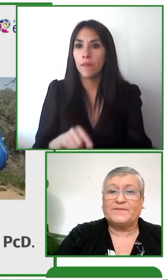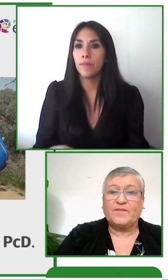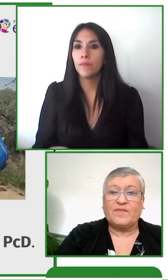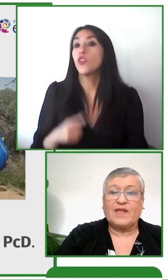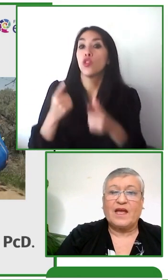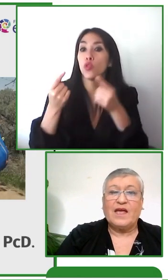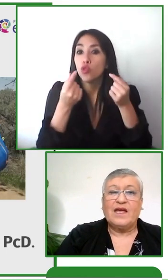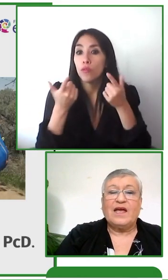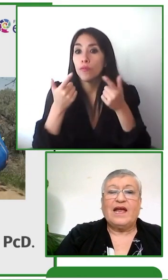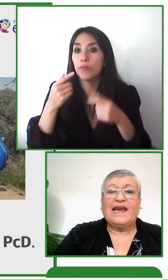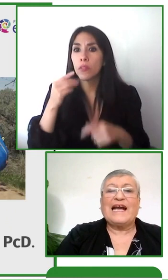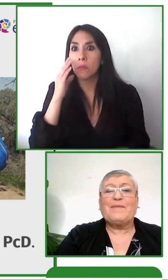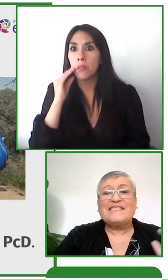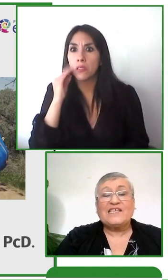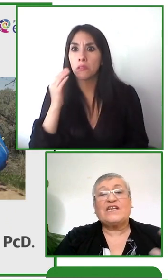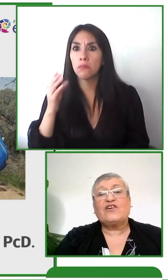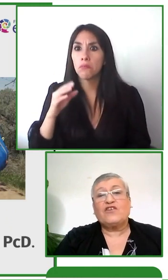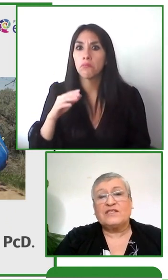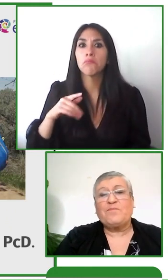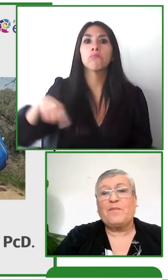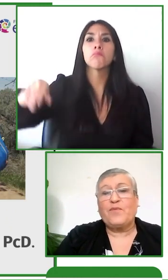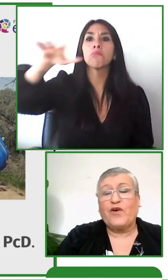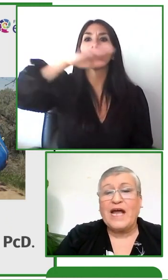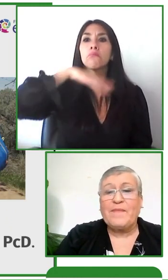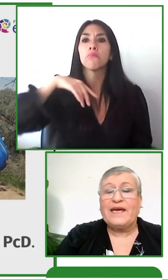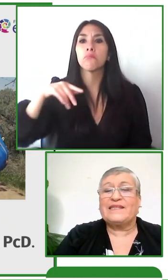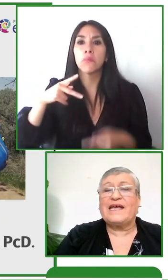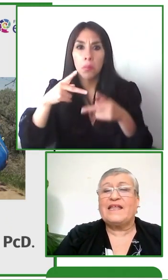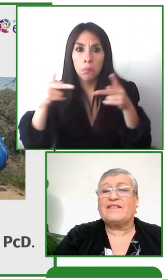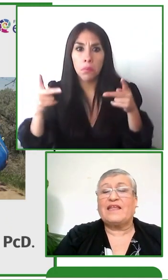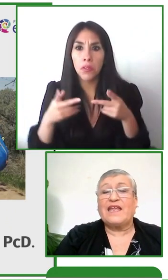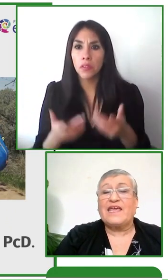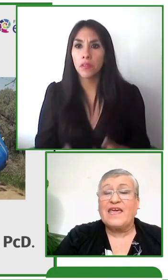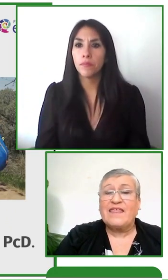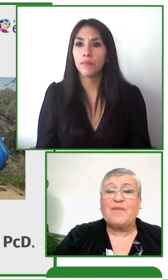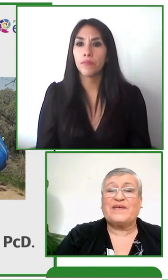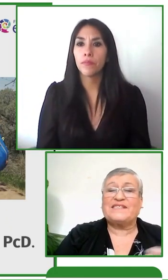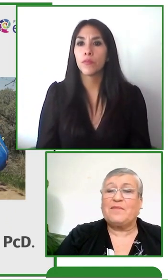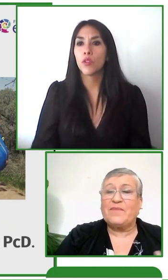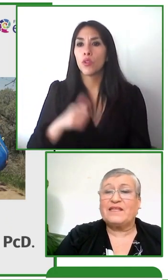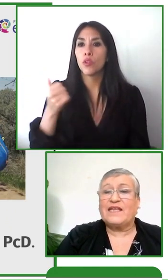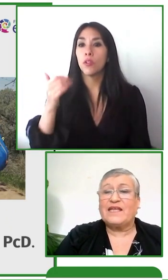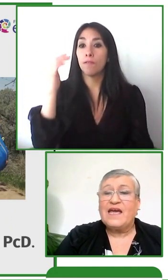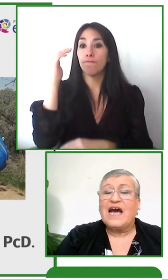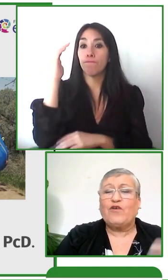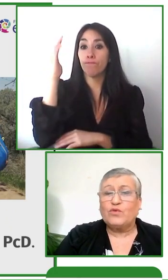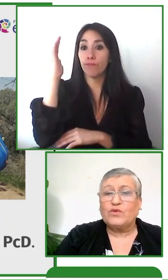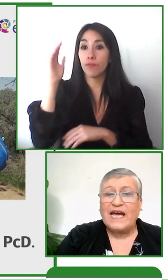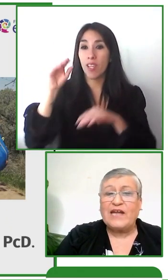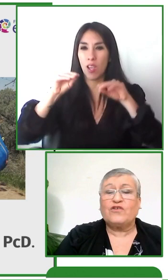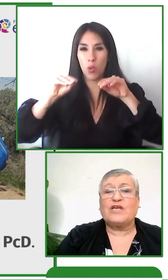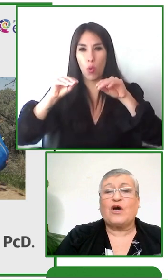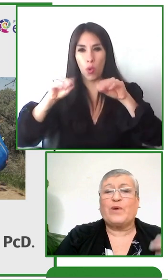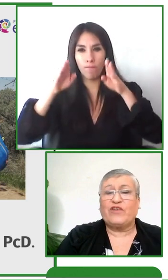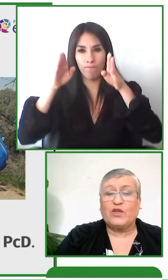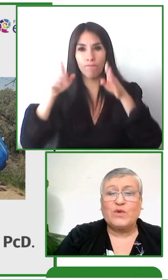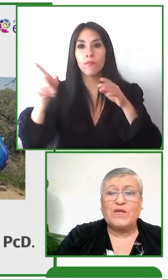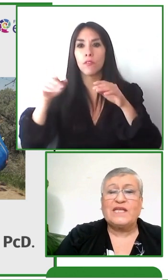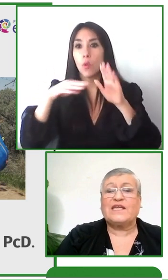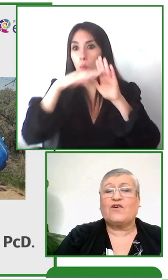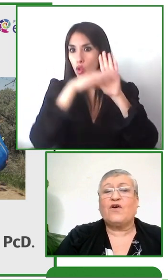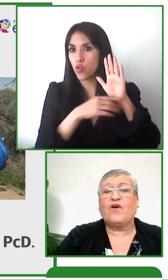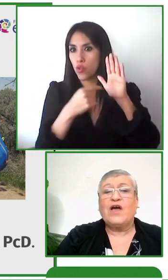lugares. La capacitación que contempla el programa está dirigida especialmente a voluntarios, a